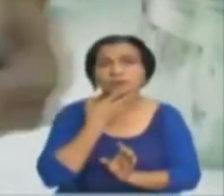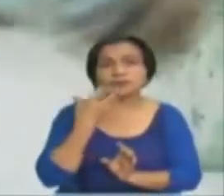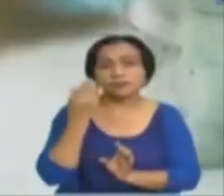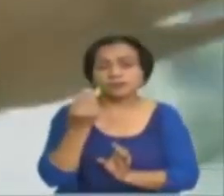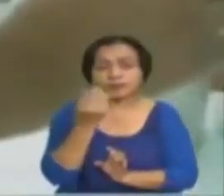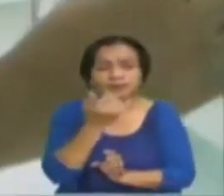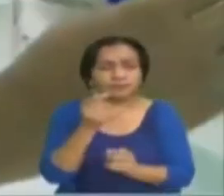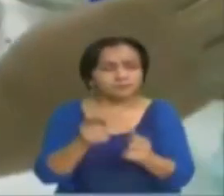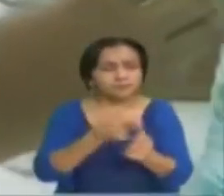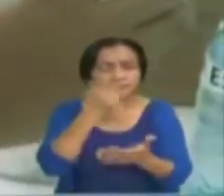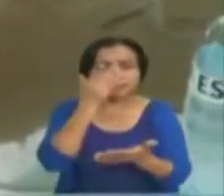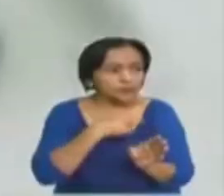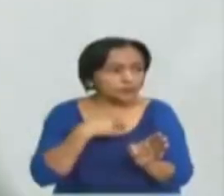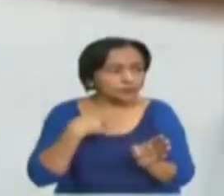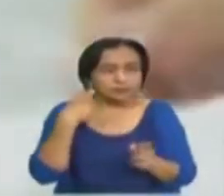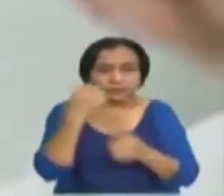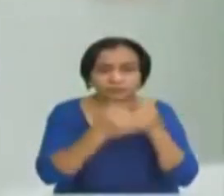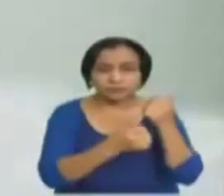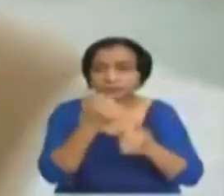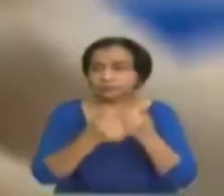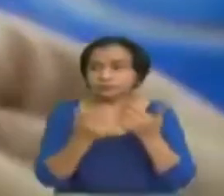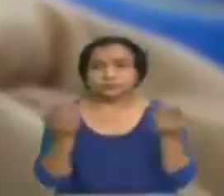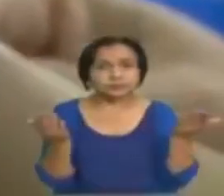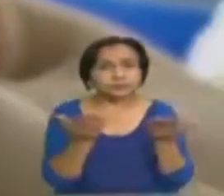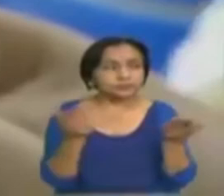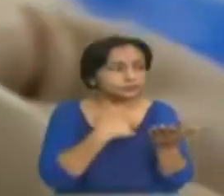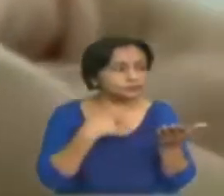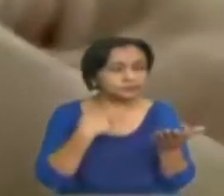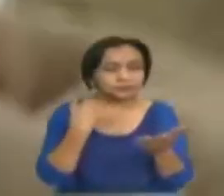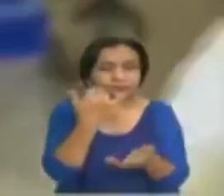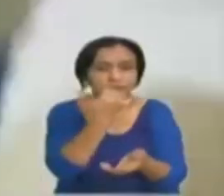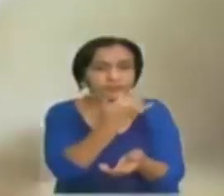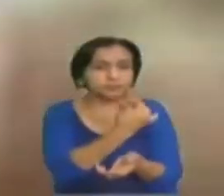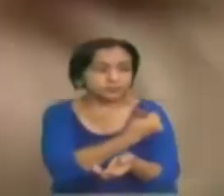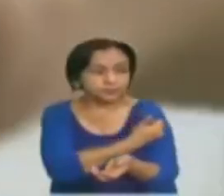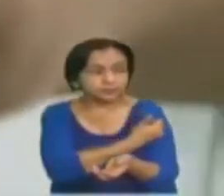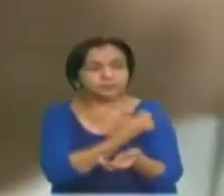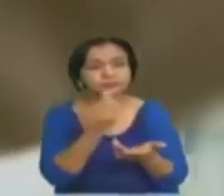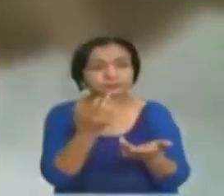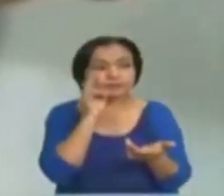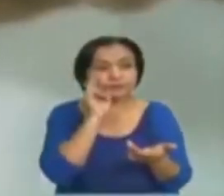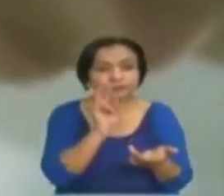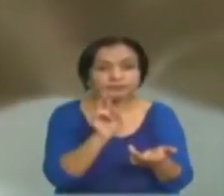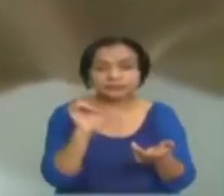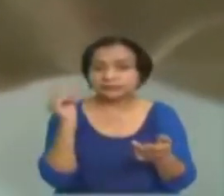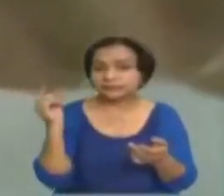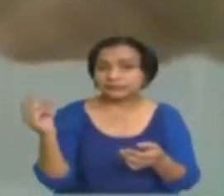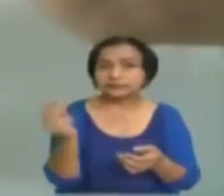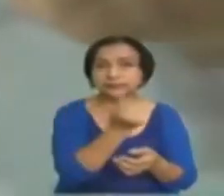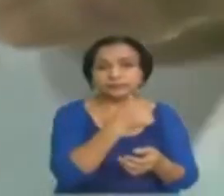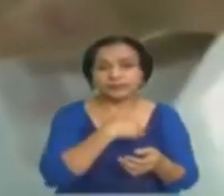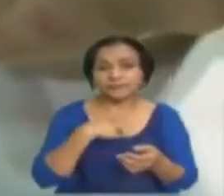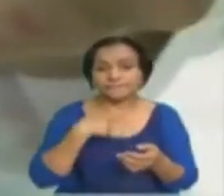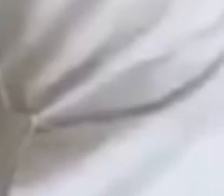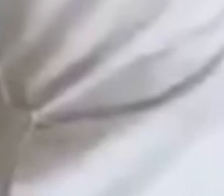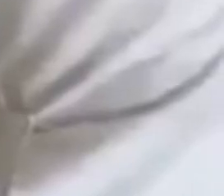en nuestro país la primera donación de vacunas en contra del cobi 19 fue recibida a principios del 2021 donada por